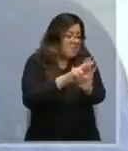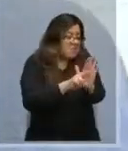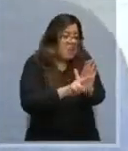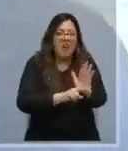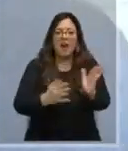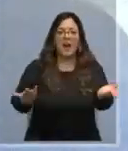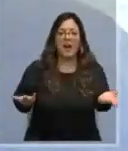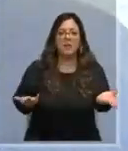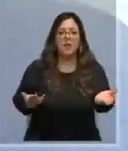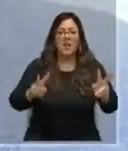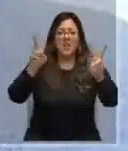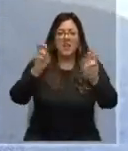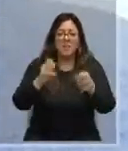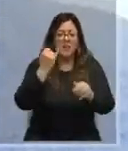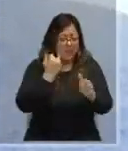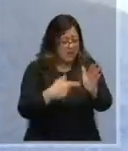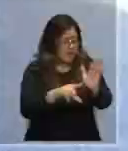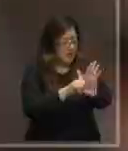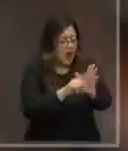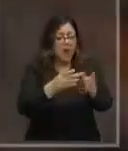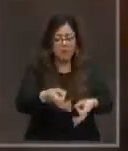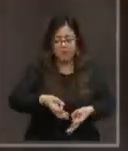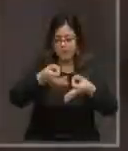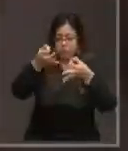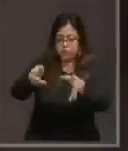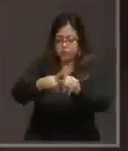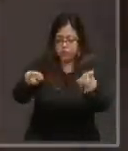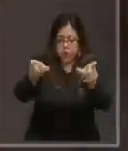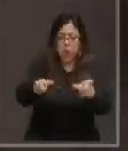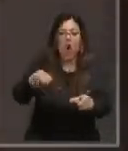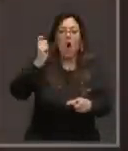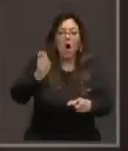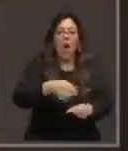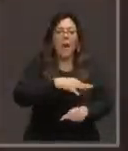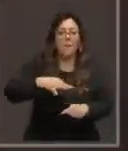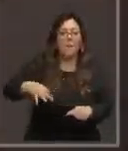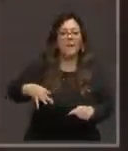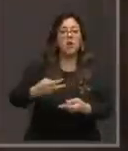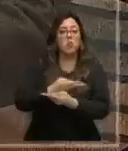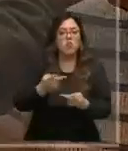Antecedentes de irregularidades que fueron entregados por la Contraloría al Ministerio